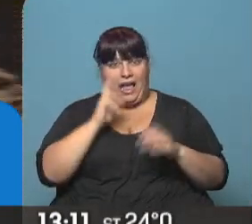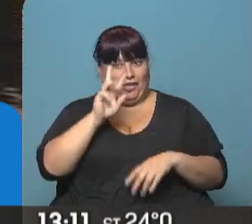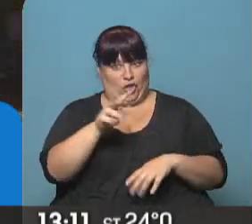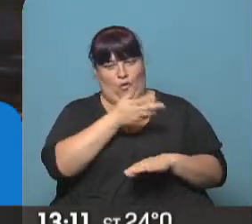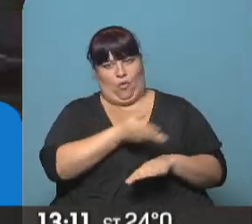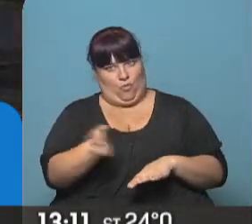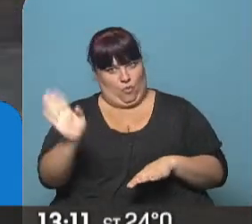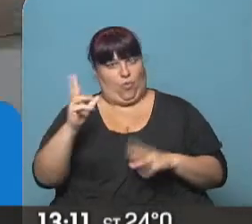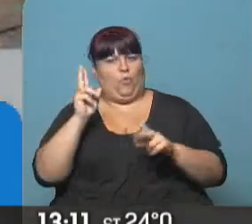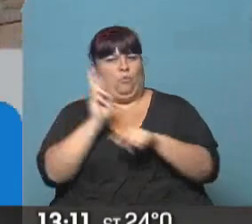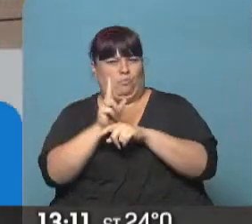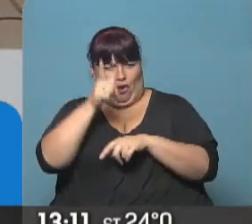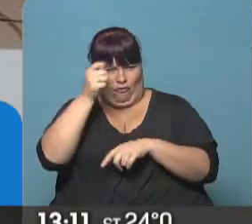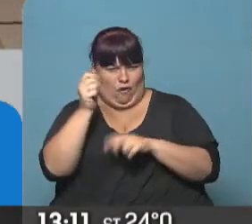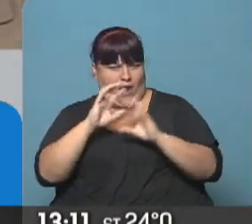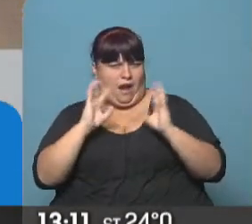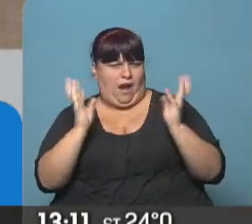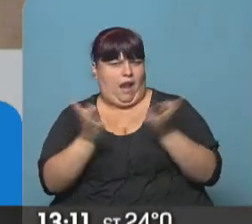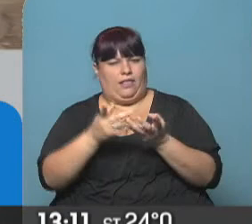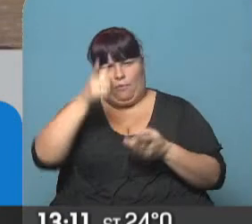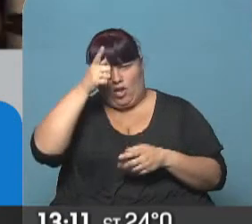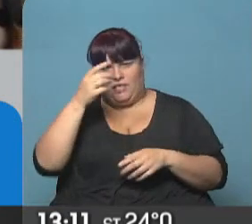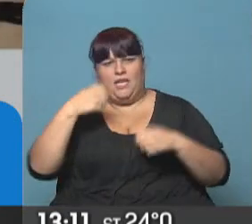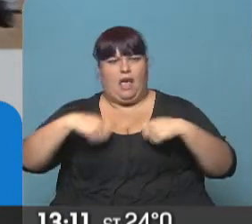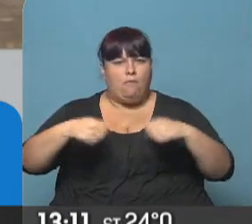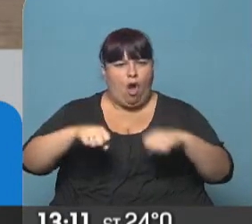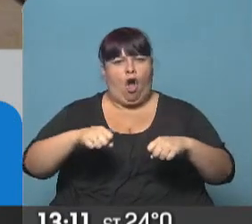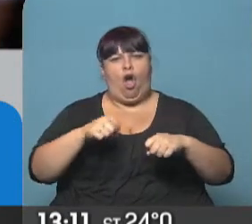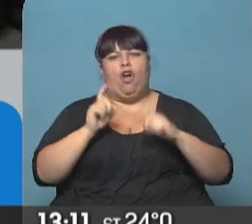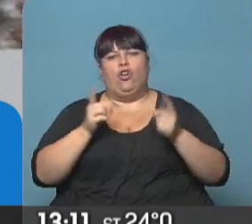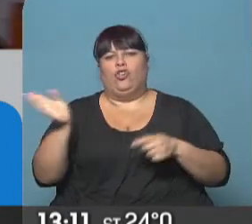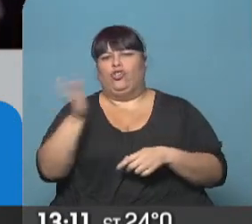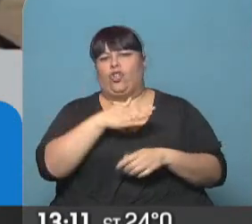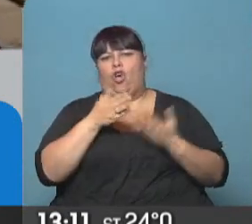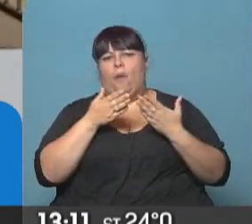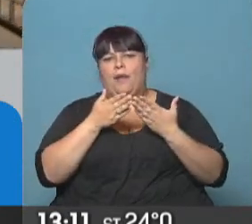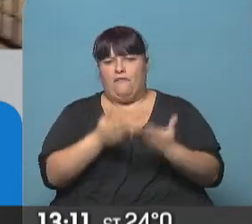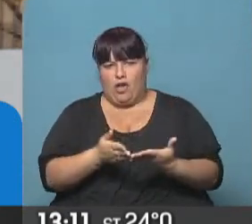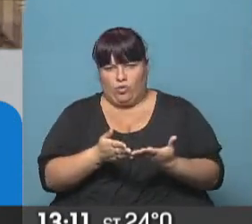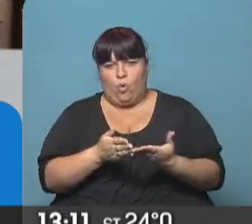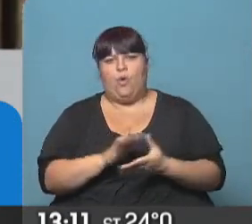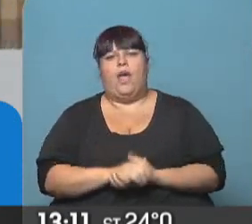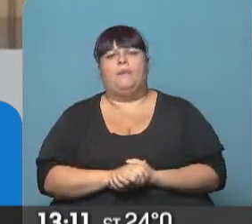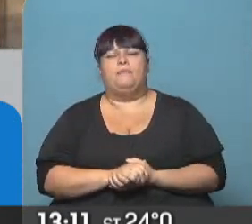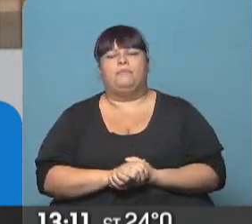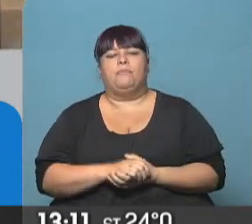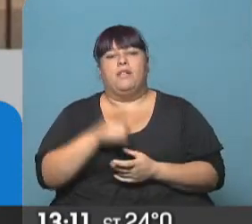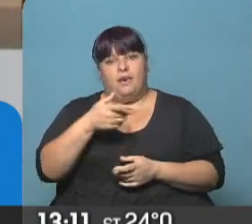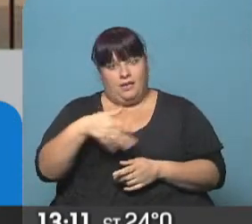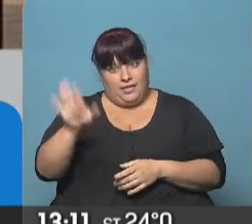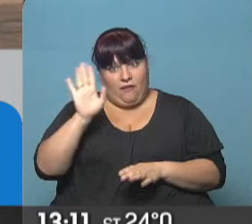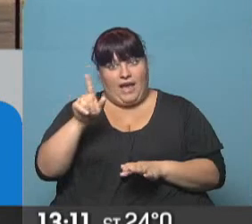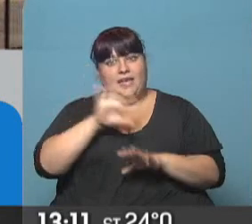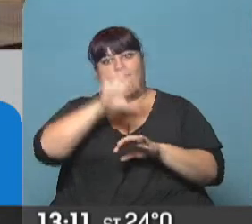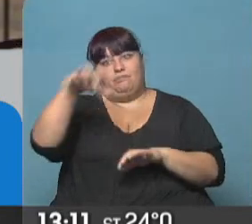supuesto, fuertemente custodiado con efectivos de seguridad motorizados y también todos de la Prefectura Naval Argentina, y se iba ahí a esa